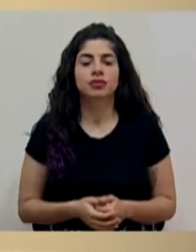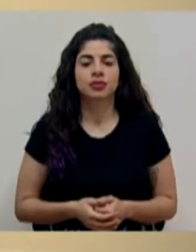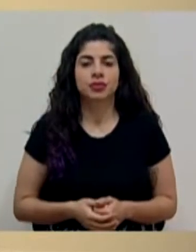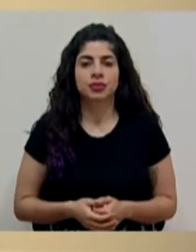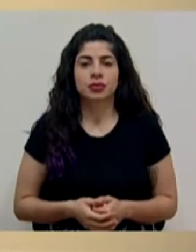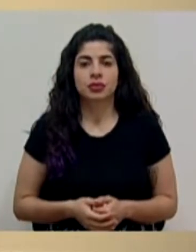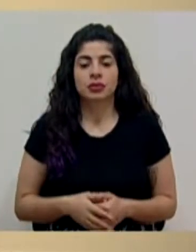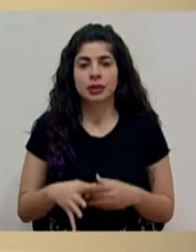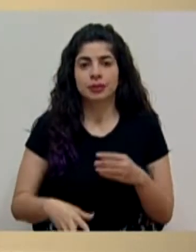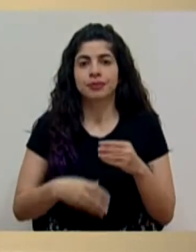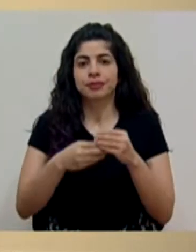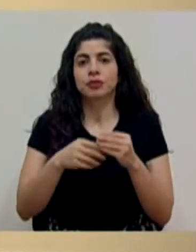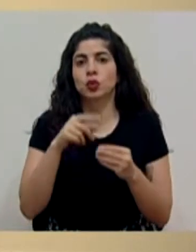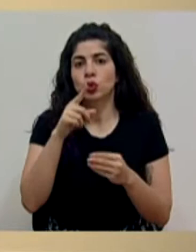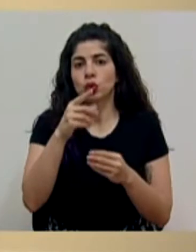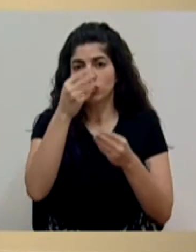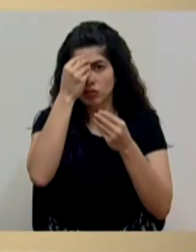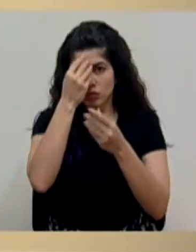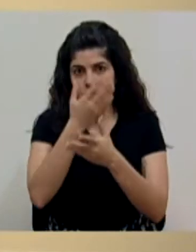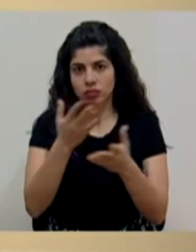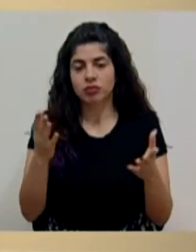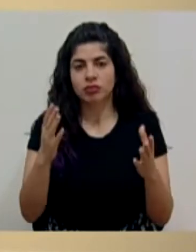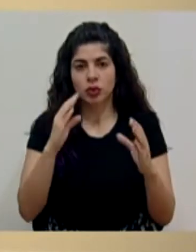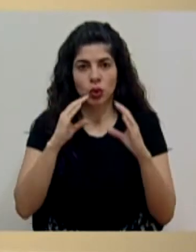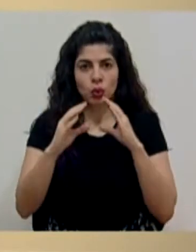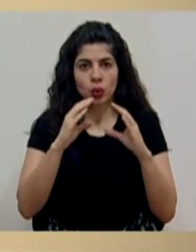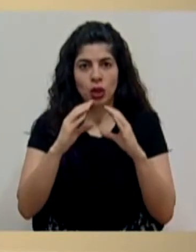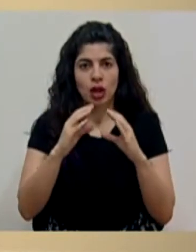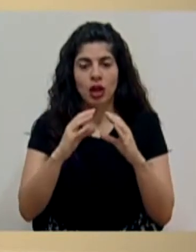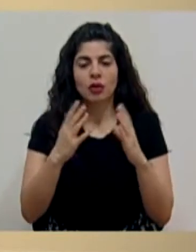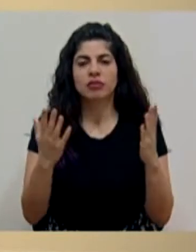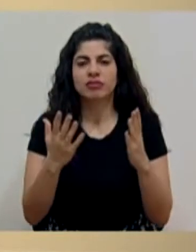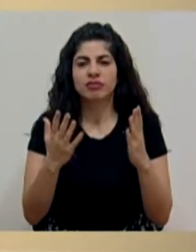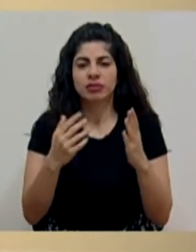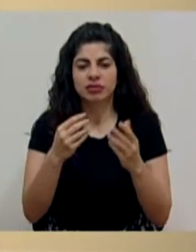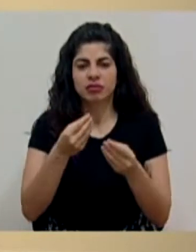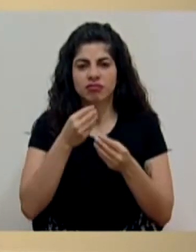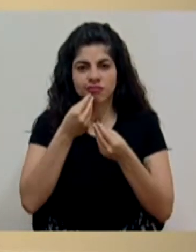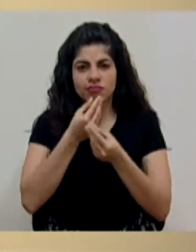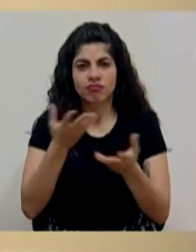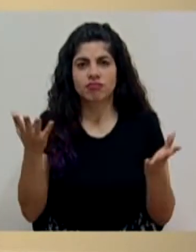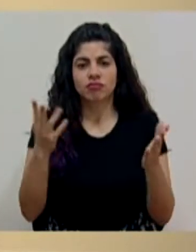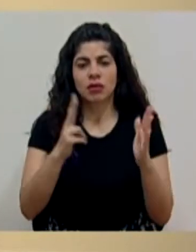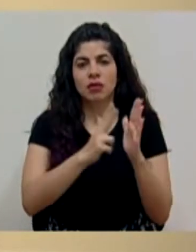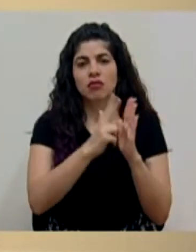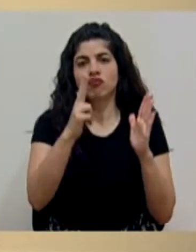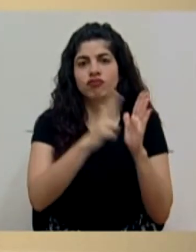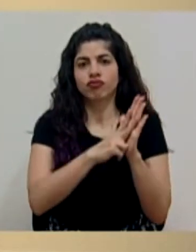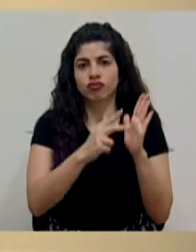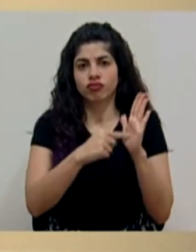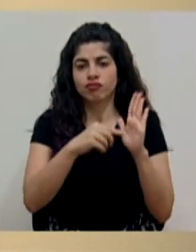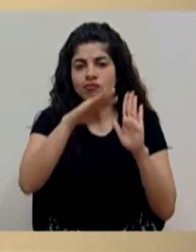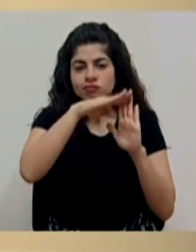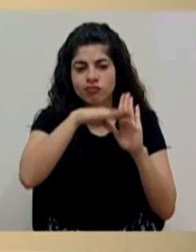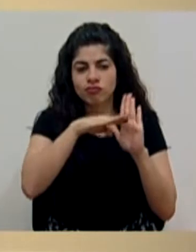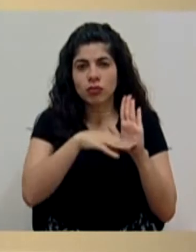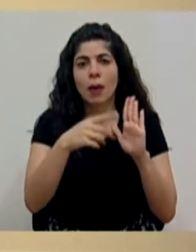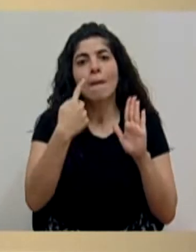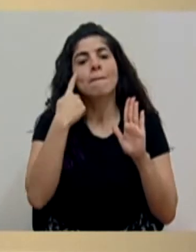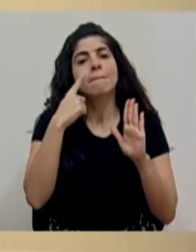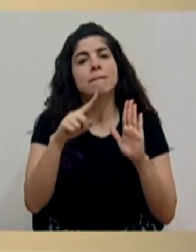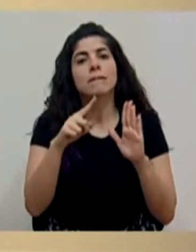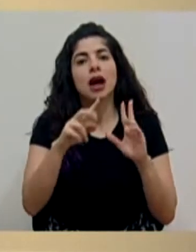Tenemos además un comunicado sobre el aval y los lineamientos para realizar pruebas